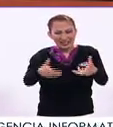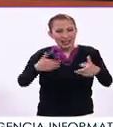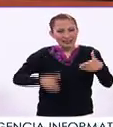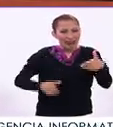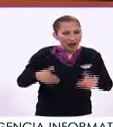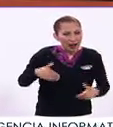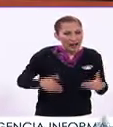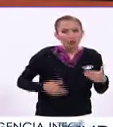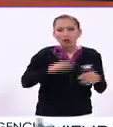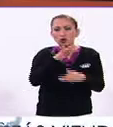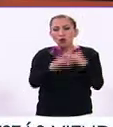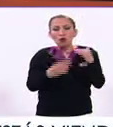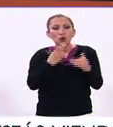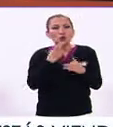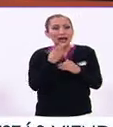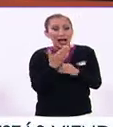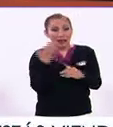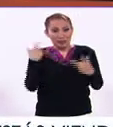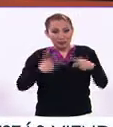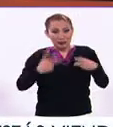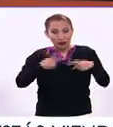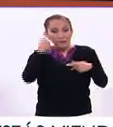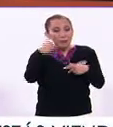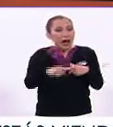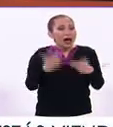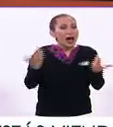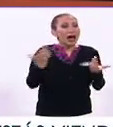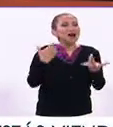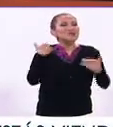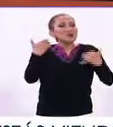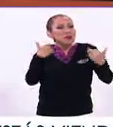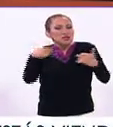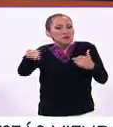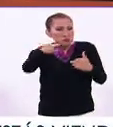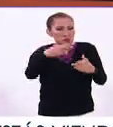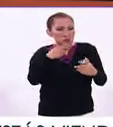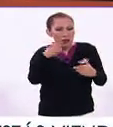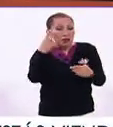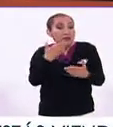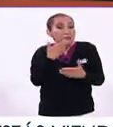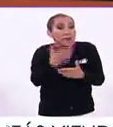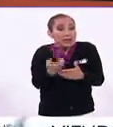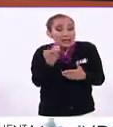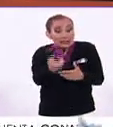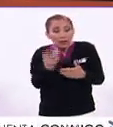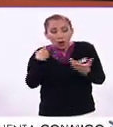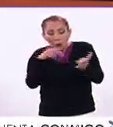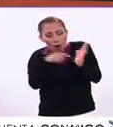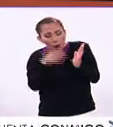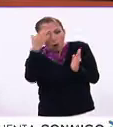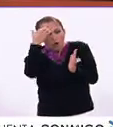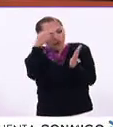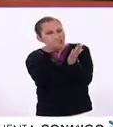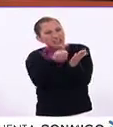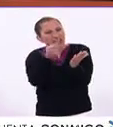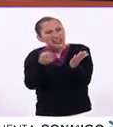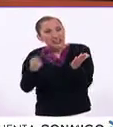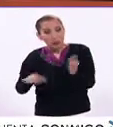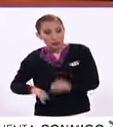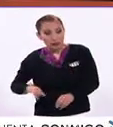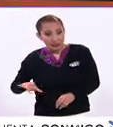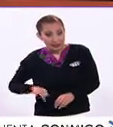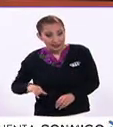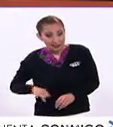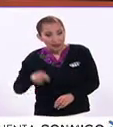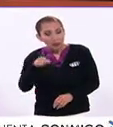que se utilizaba para pasar el tiempo libre, y qué mejor manera de hacer este recorrido de una manera muy interesante, porque lo hace